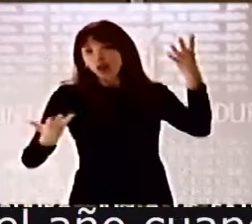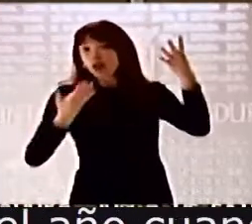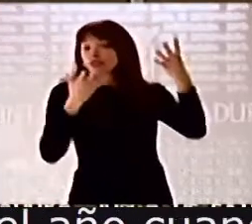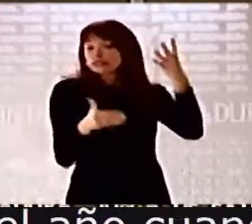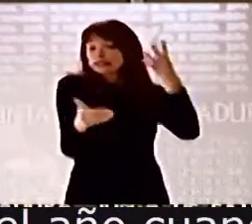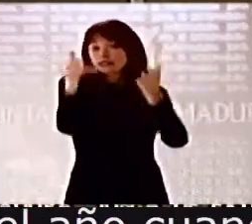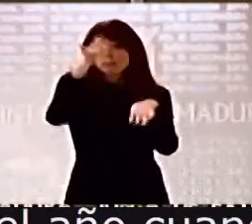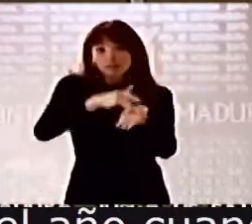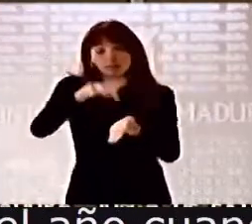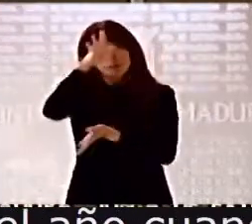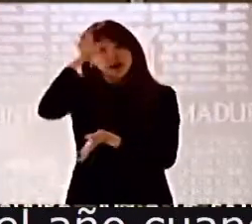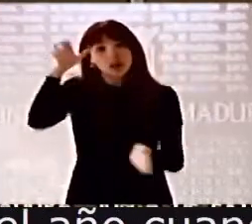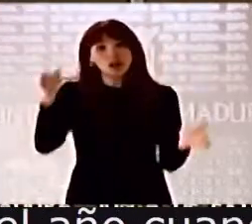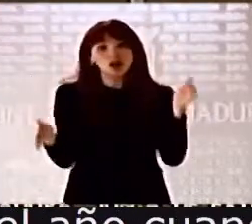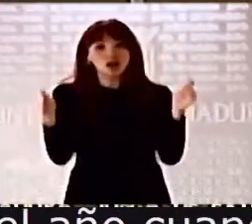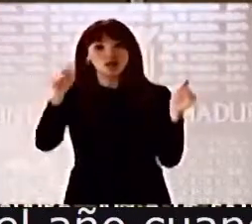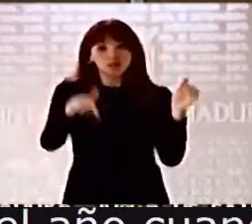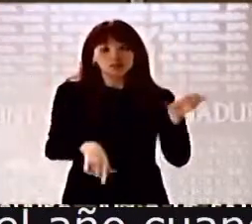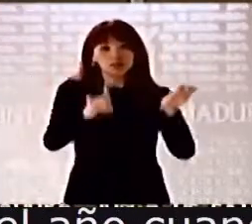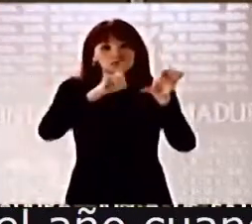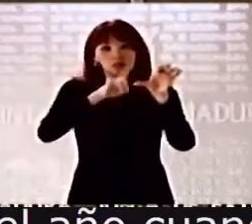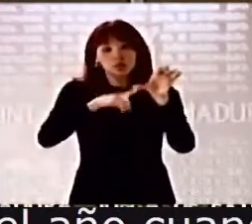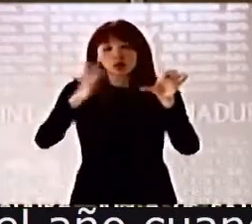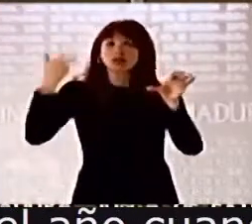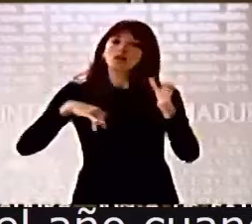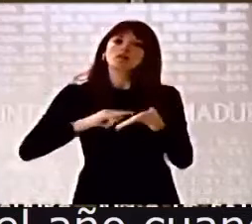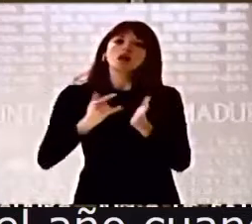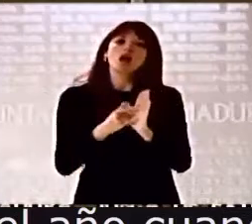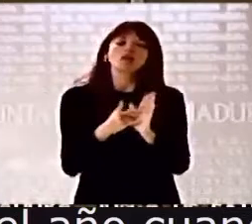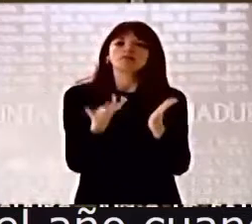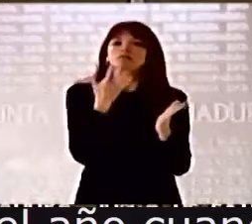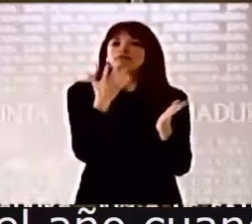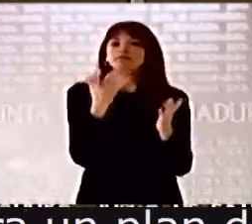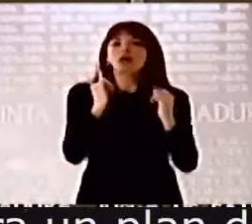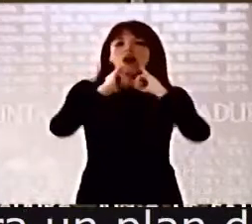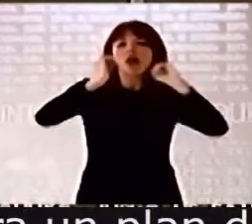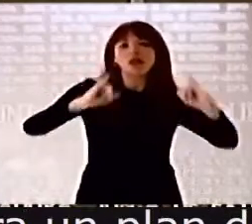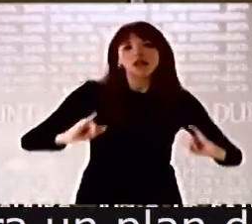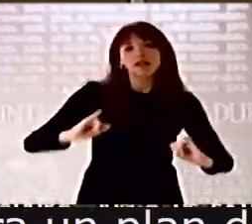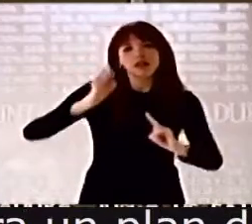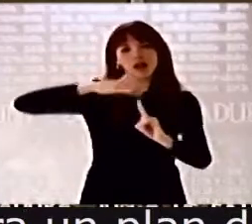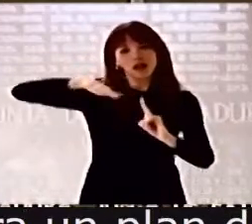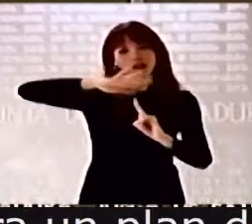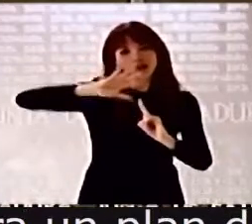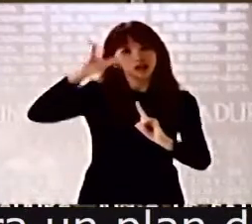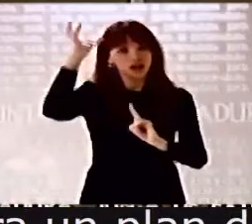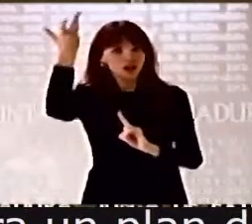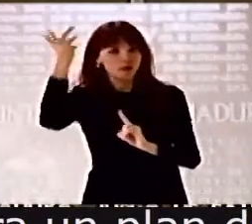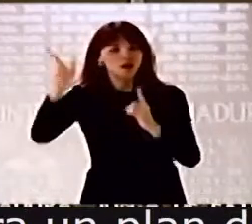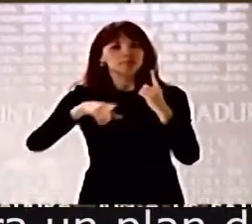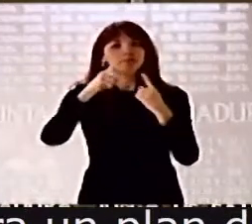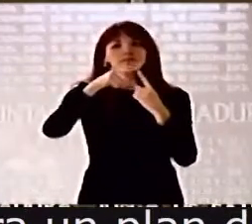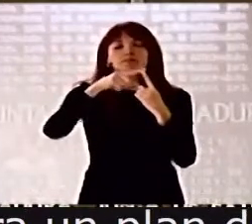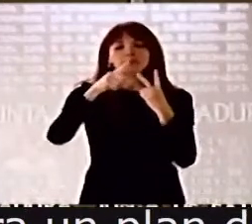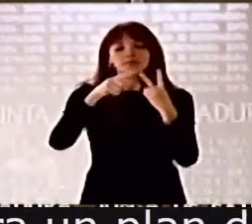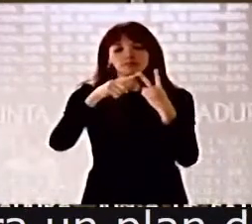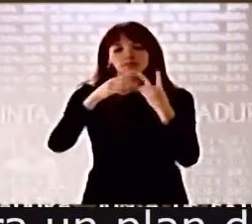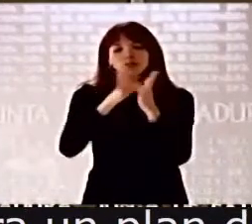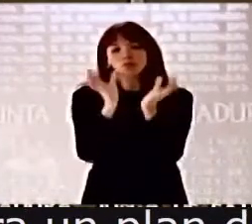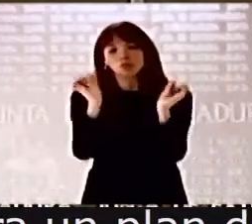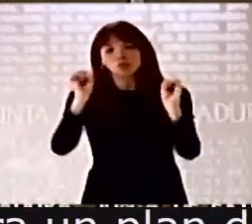pues tendremos en Extremadura un plan de energía y clima, tendremos un acuerdo de estrategia